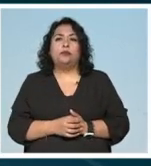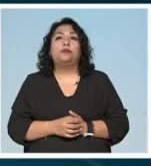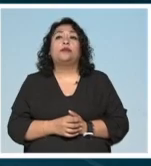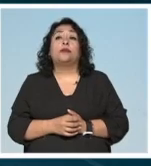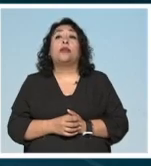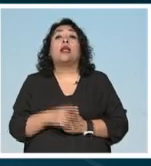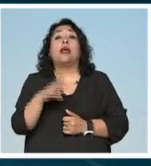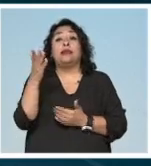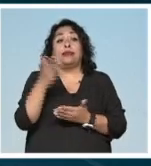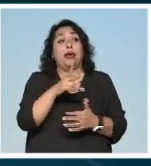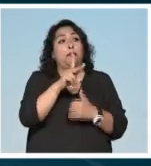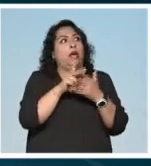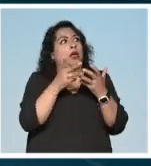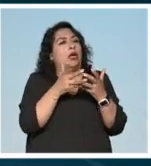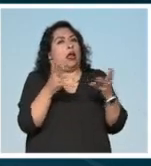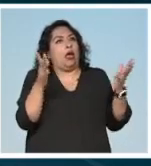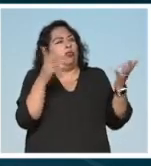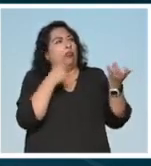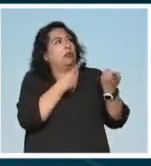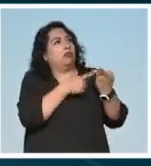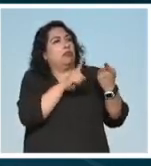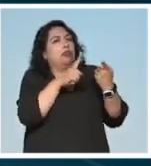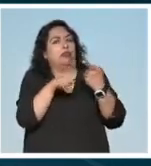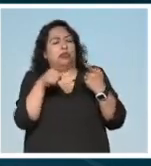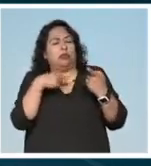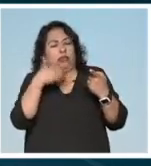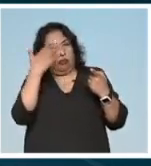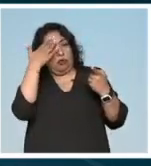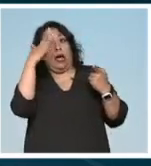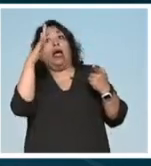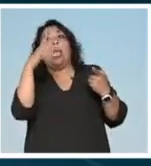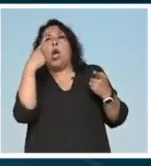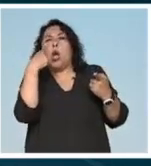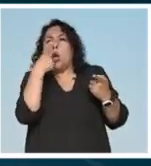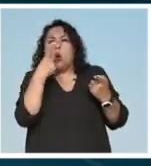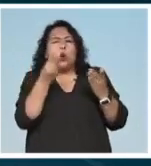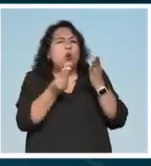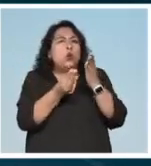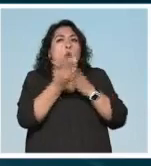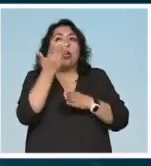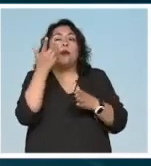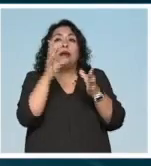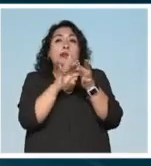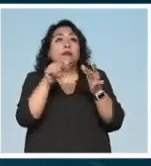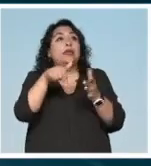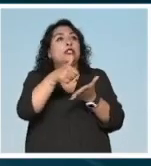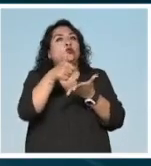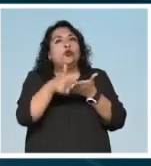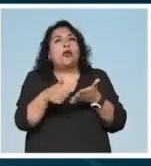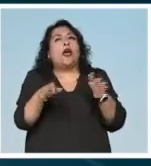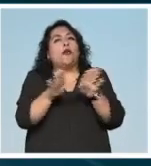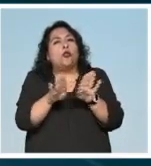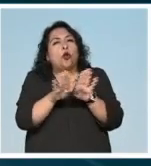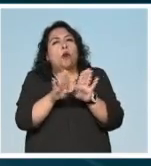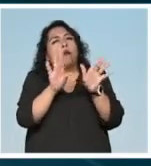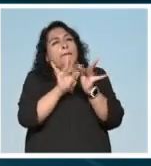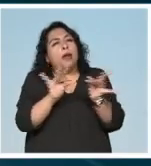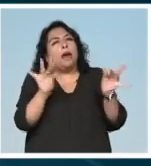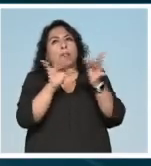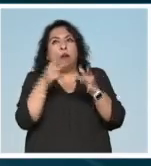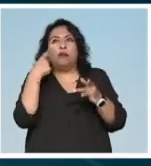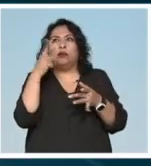Llegó a un país más grande y diverso del que esperaba conocer. Con esos ojos frescos, describe la ciudad y comparte las